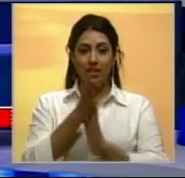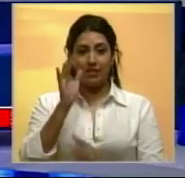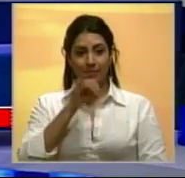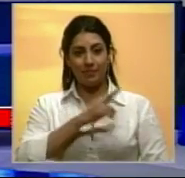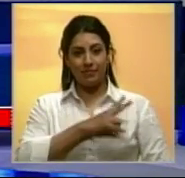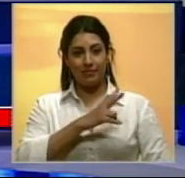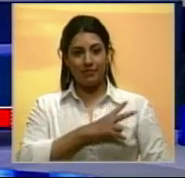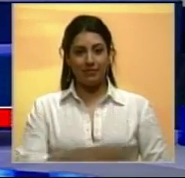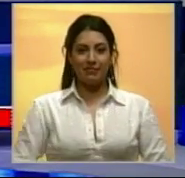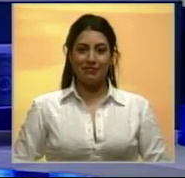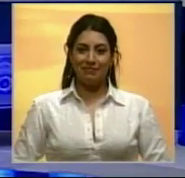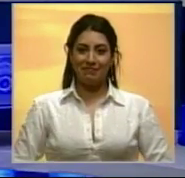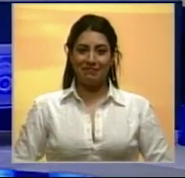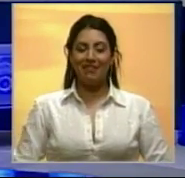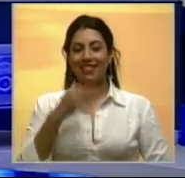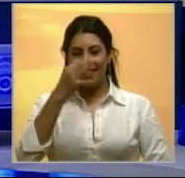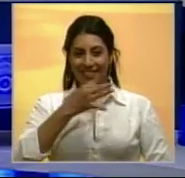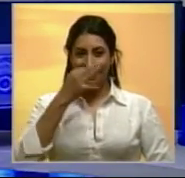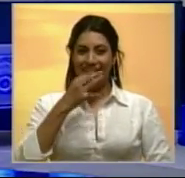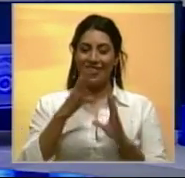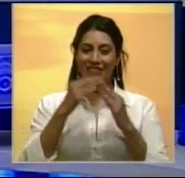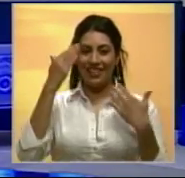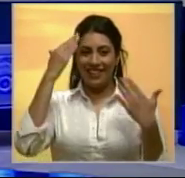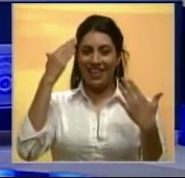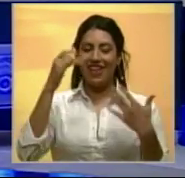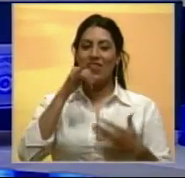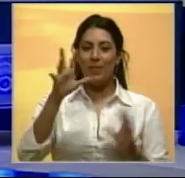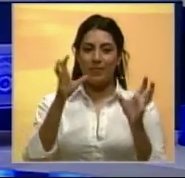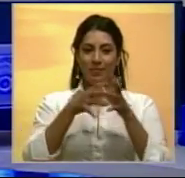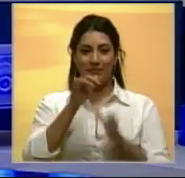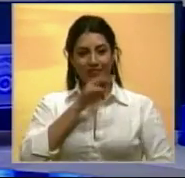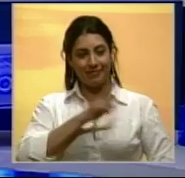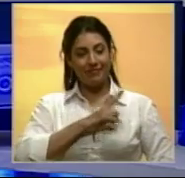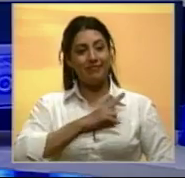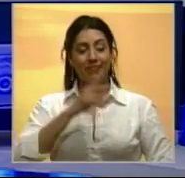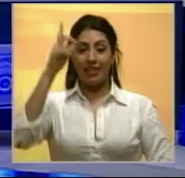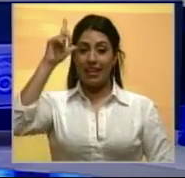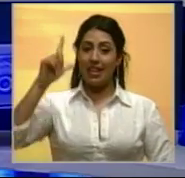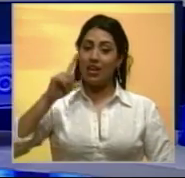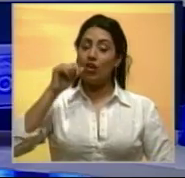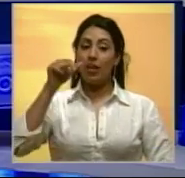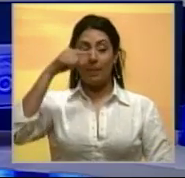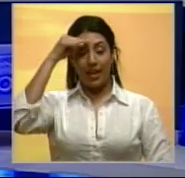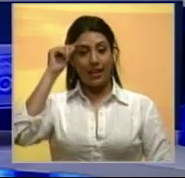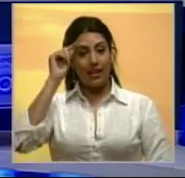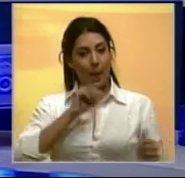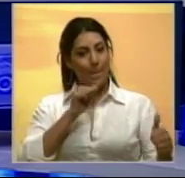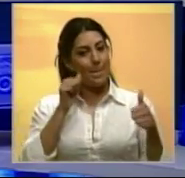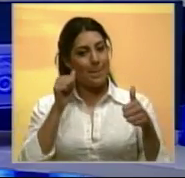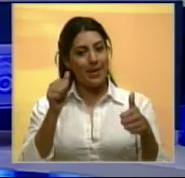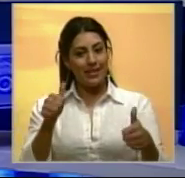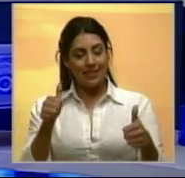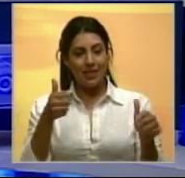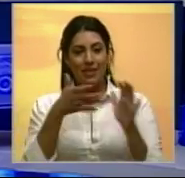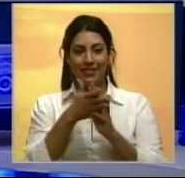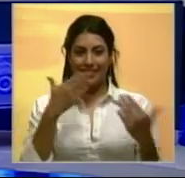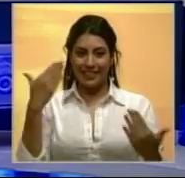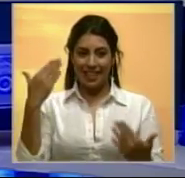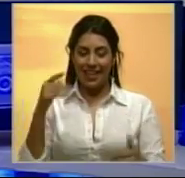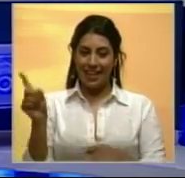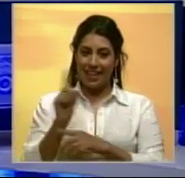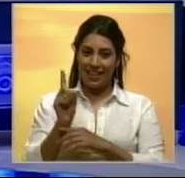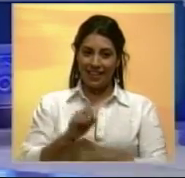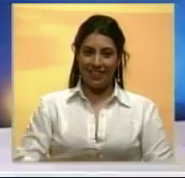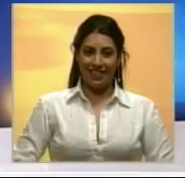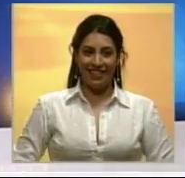de su noticiero Venevisión. Muy buenas tardes, les saludamos en nombre del equipo Lirio Pérez Petit y Endrina Yepes. Comenzamos a revisar las informaciones